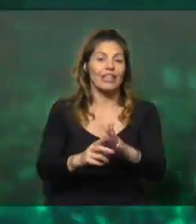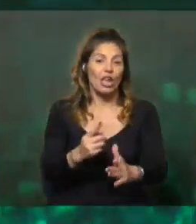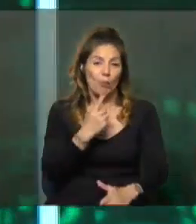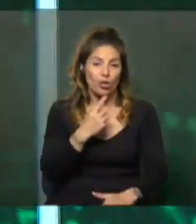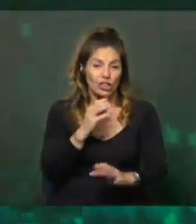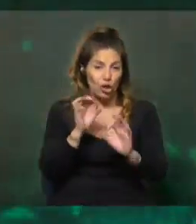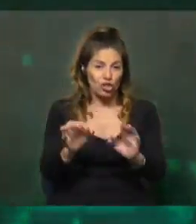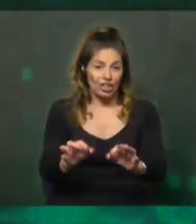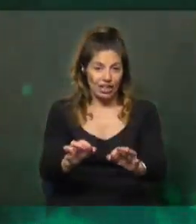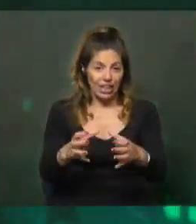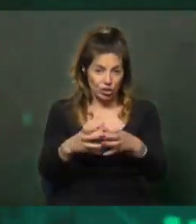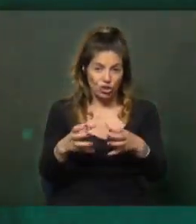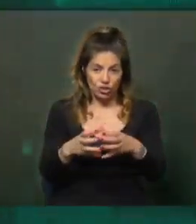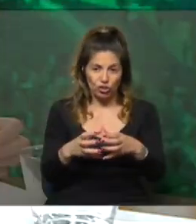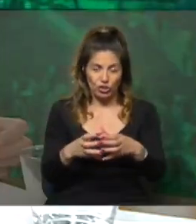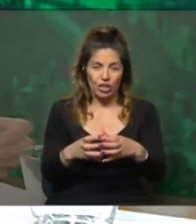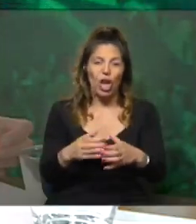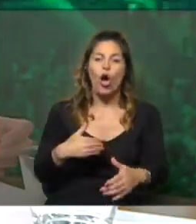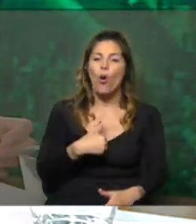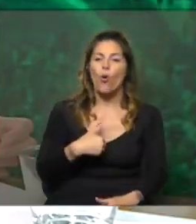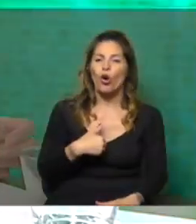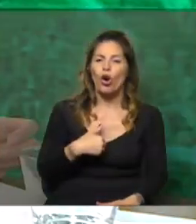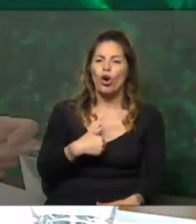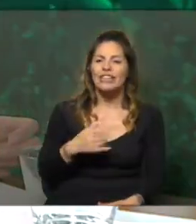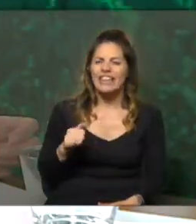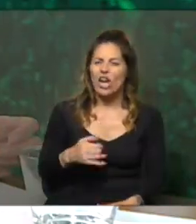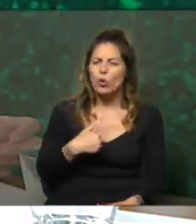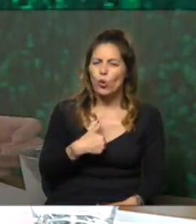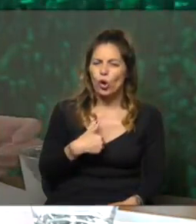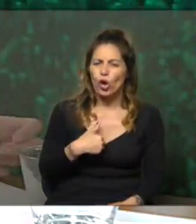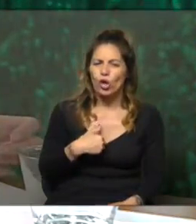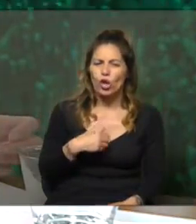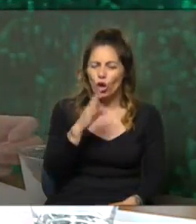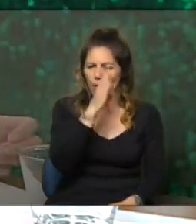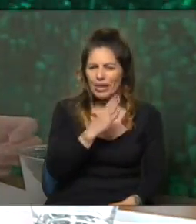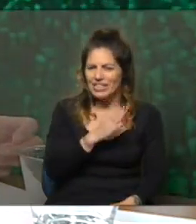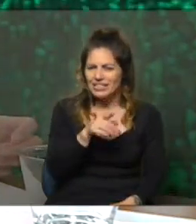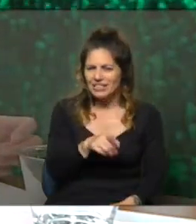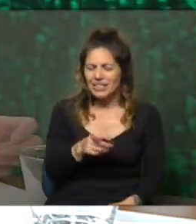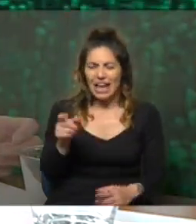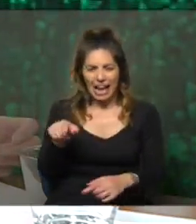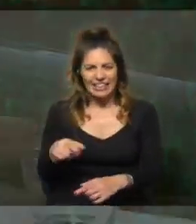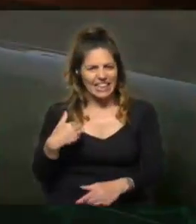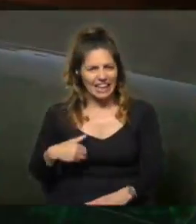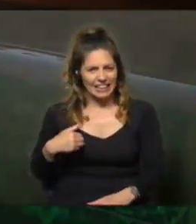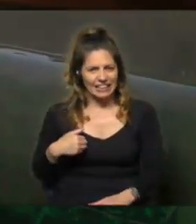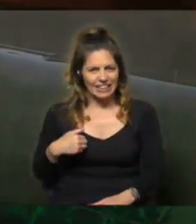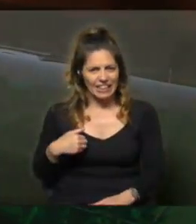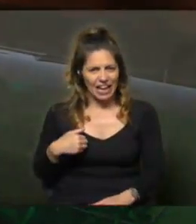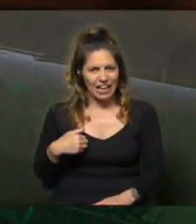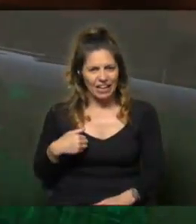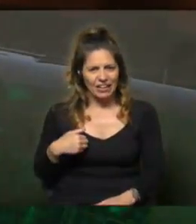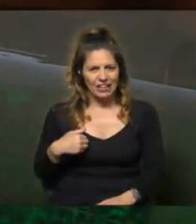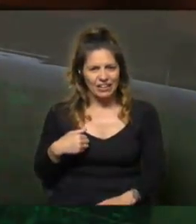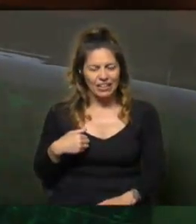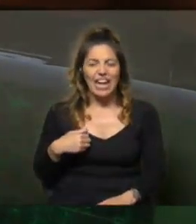llegada a esos sectores tendrán un rol como tuvieron en Brasil por ejemplo a nivel político los militares en Argentina es decir en en